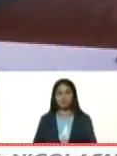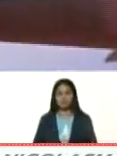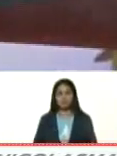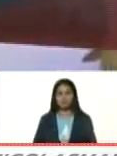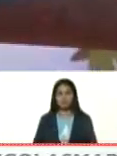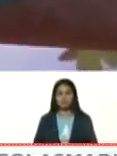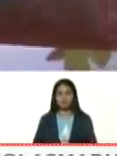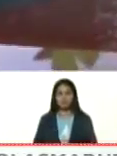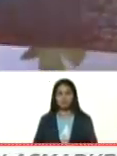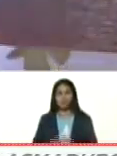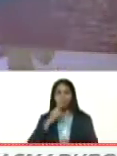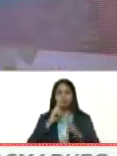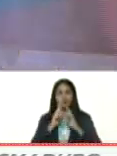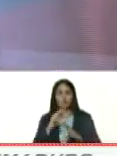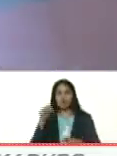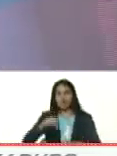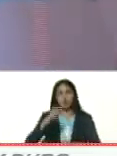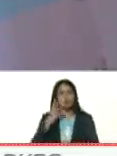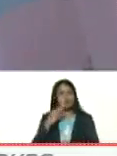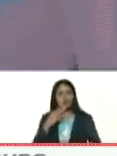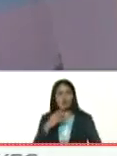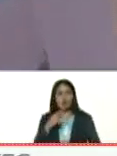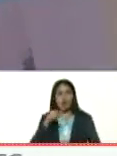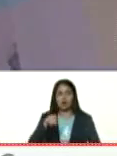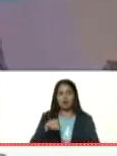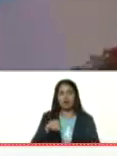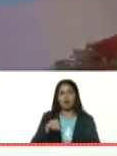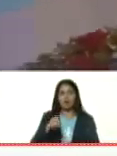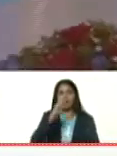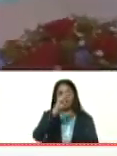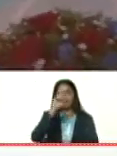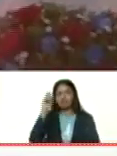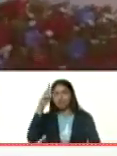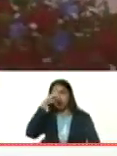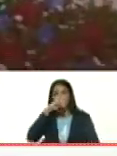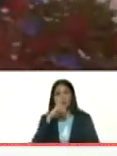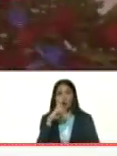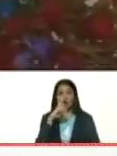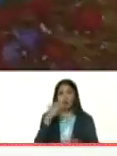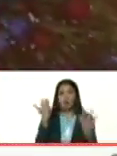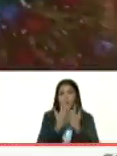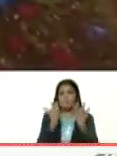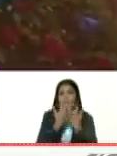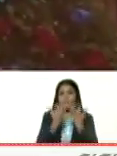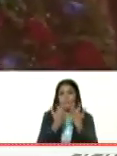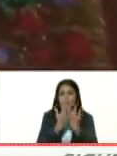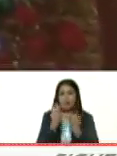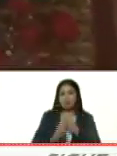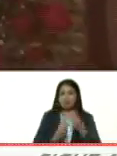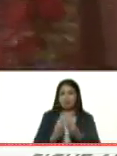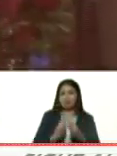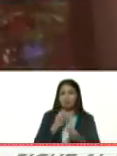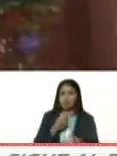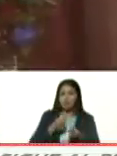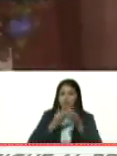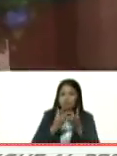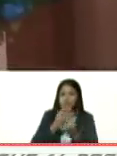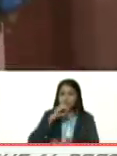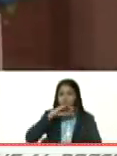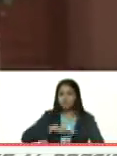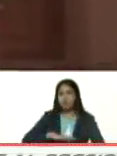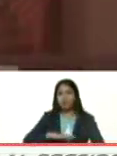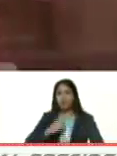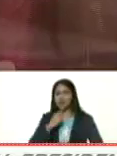Y habrá que contestar hoy, en este bicentenario de Pantano de Vargas, esa expresión histórica que